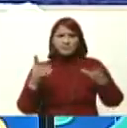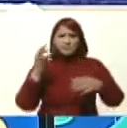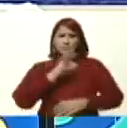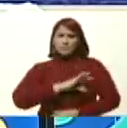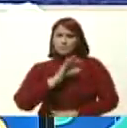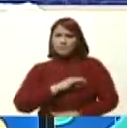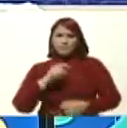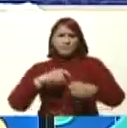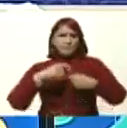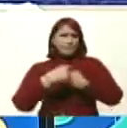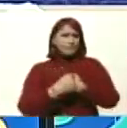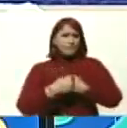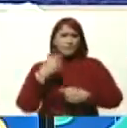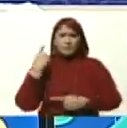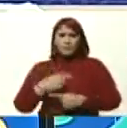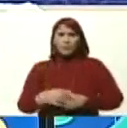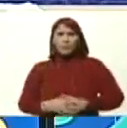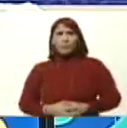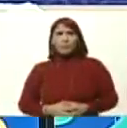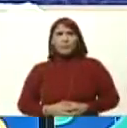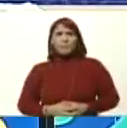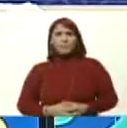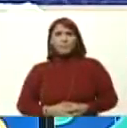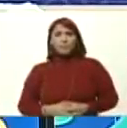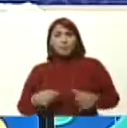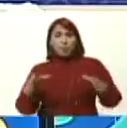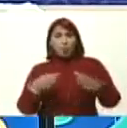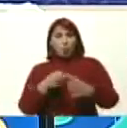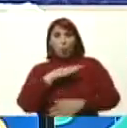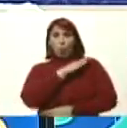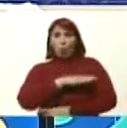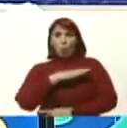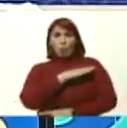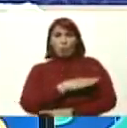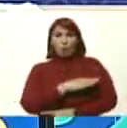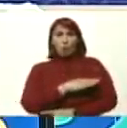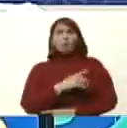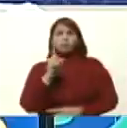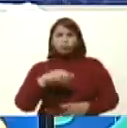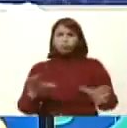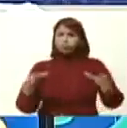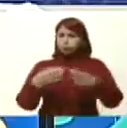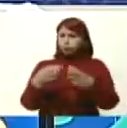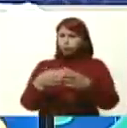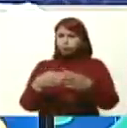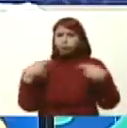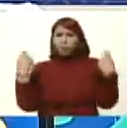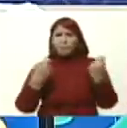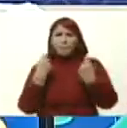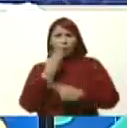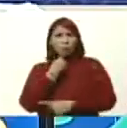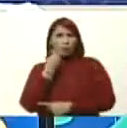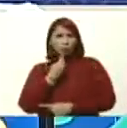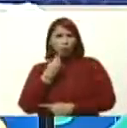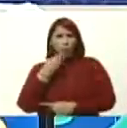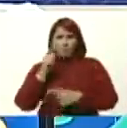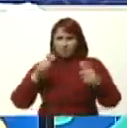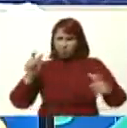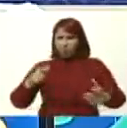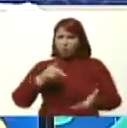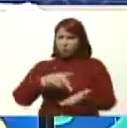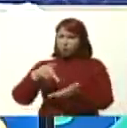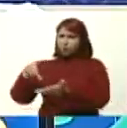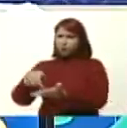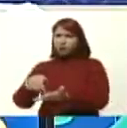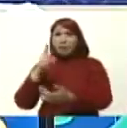social, eminentemente social, un comando de campaña de la juventud, de la gente de a pie. Es una novedad de esta campaña,